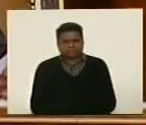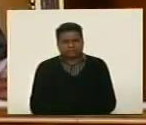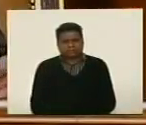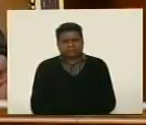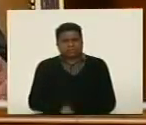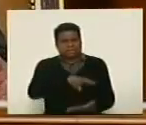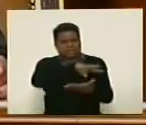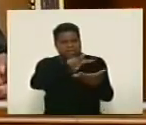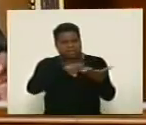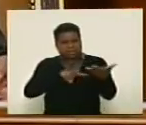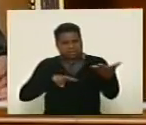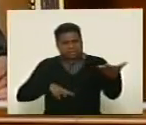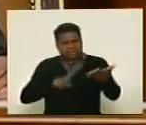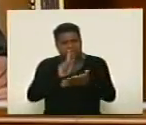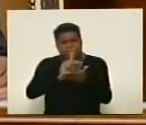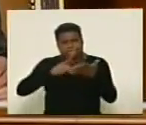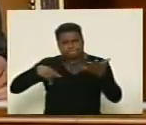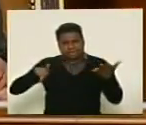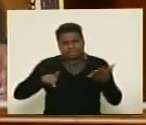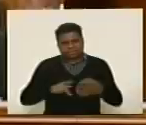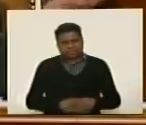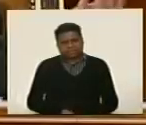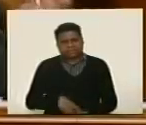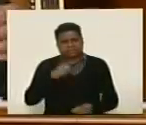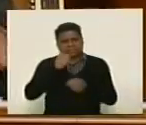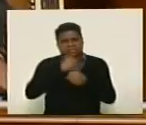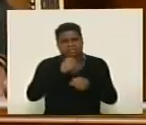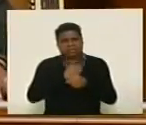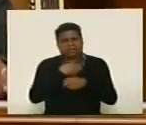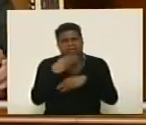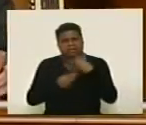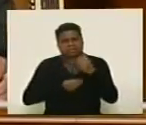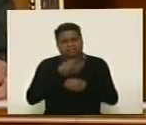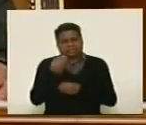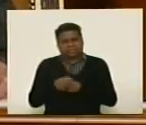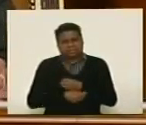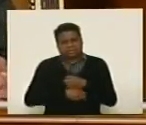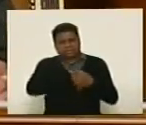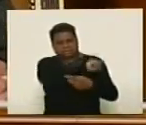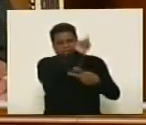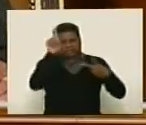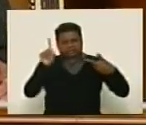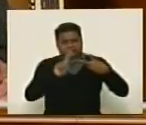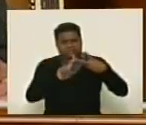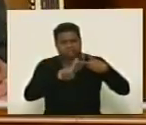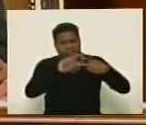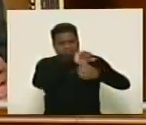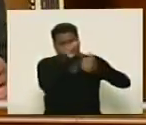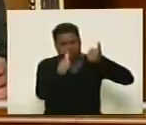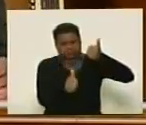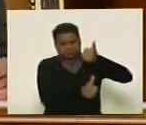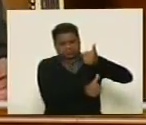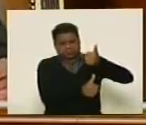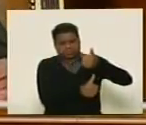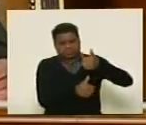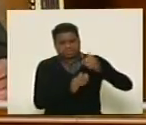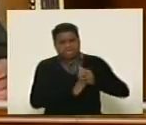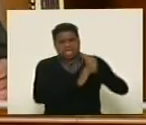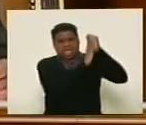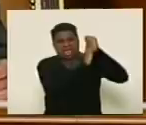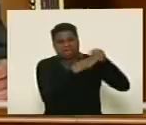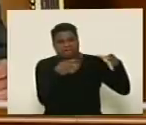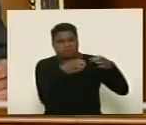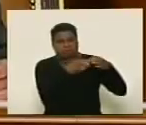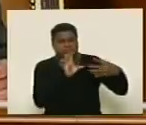leer parte del trabajo que ha realizado nuestro segundo vicepresidente, quien va a presidir esta comisión de enlace,